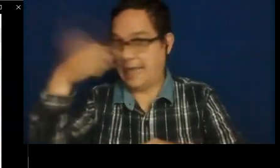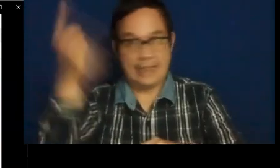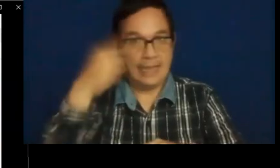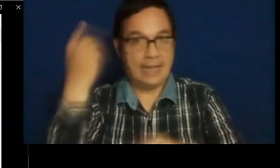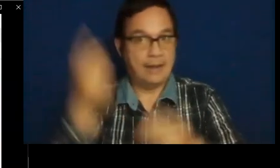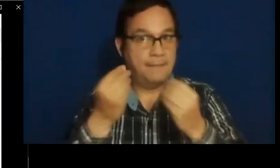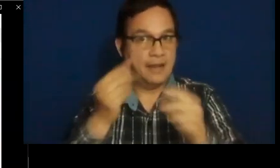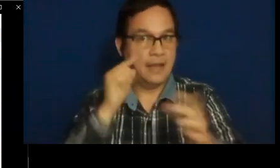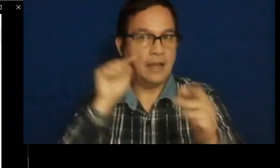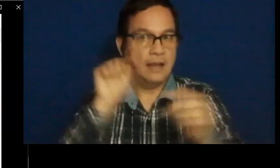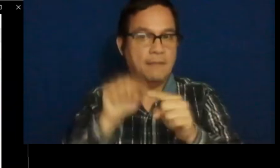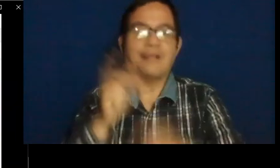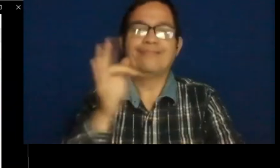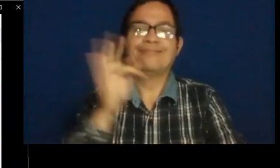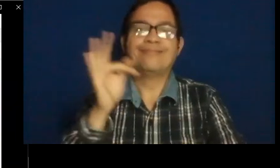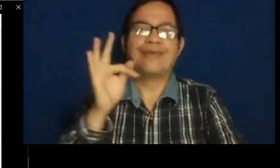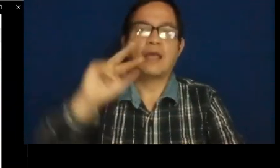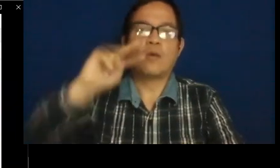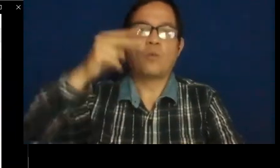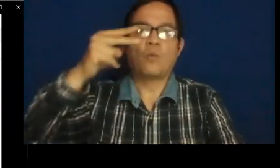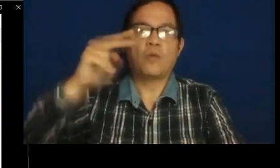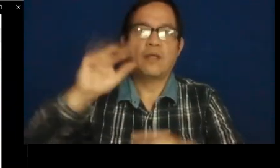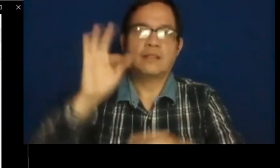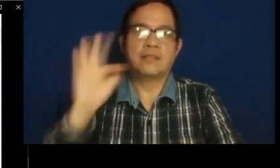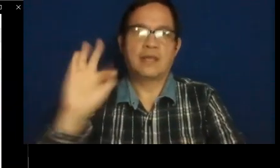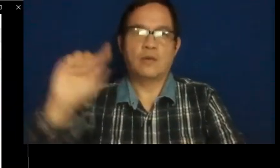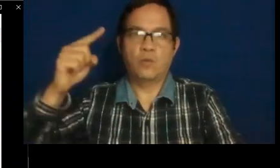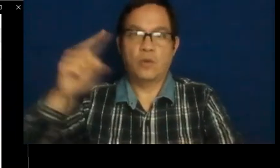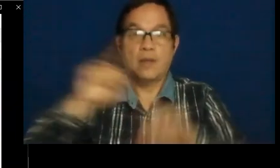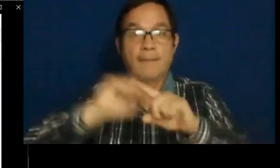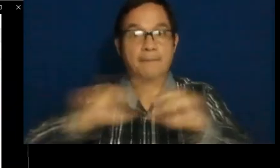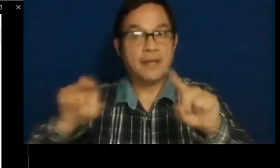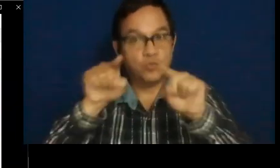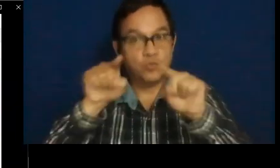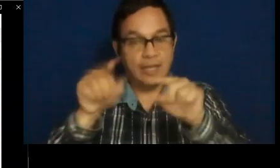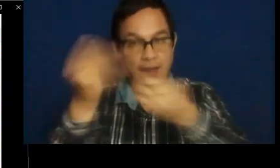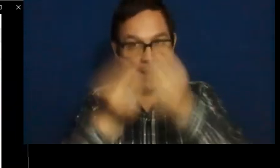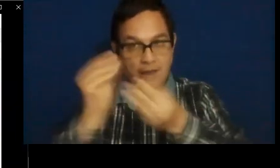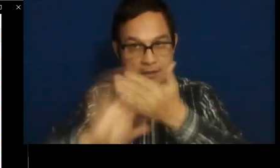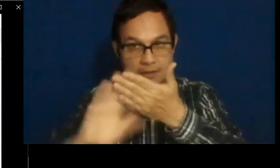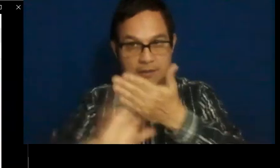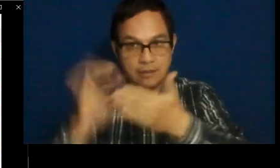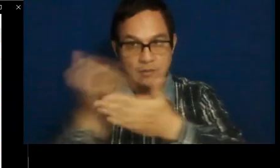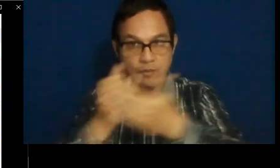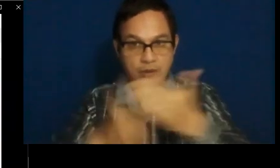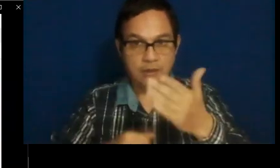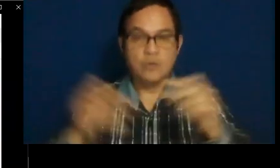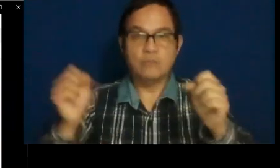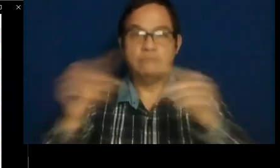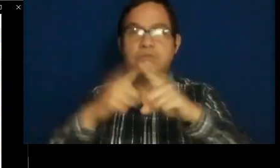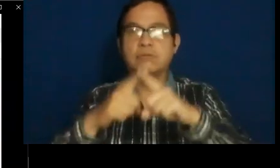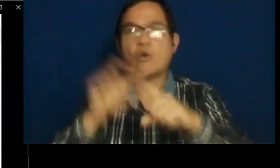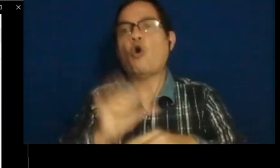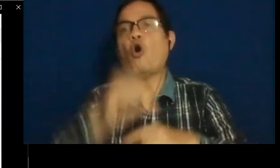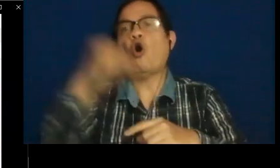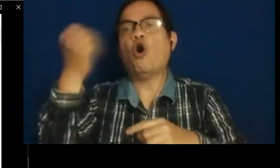función de t cuadrado, t a la 1. Pero cuando ustedes hacen su gráfico, ustedes van a utilizar otra variable y esa variable